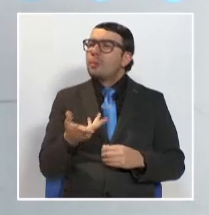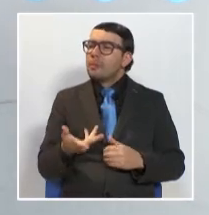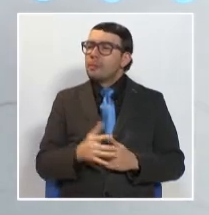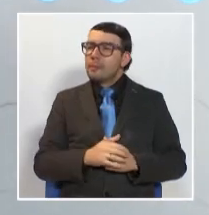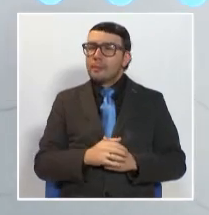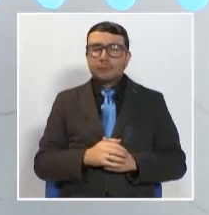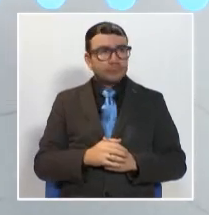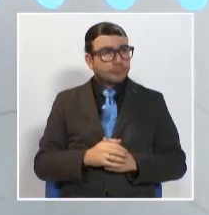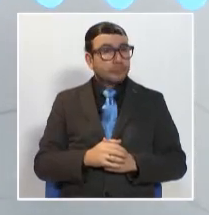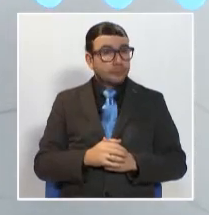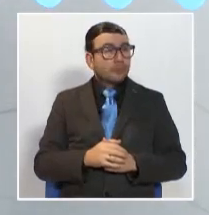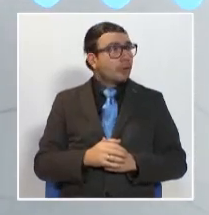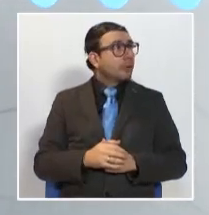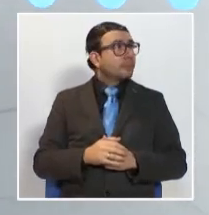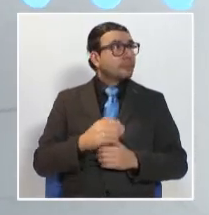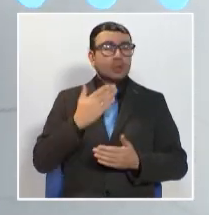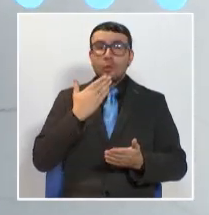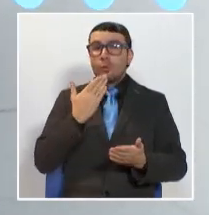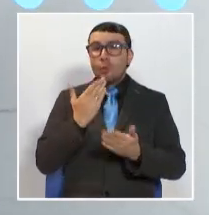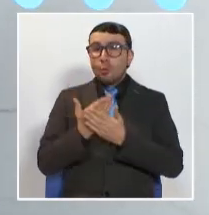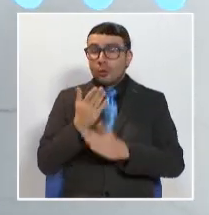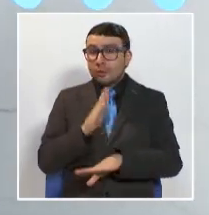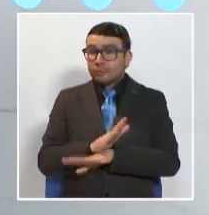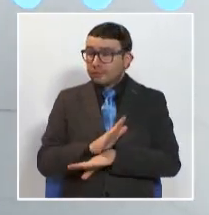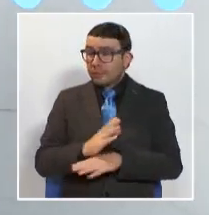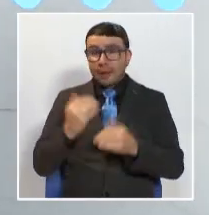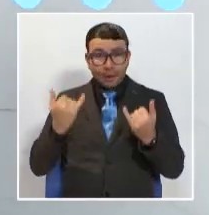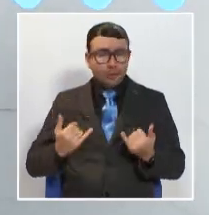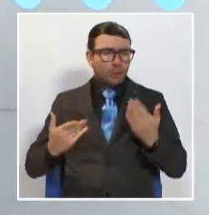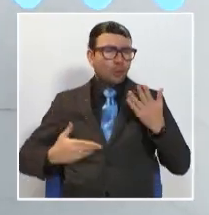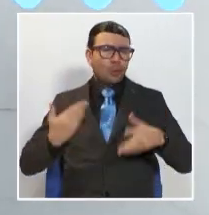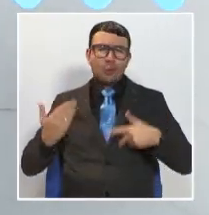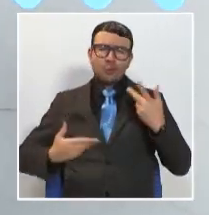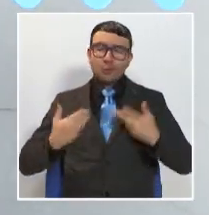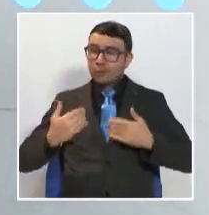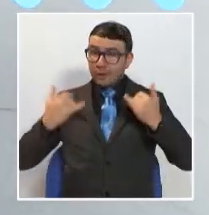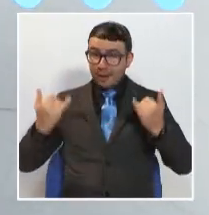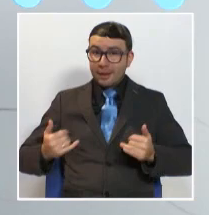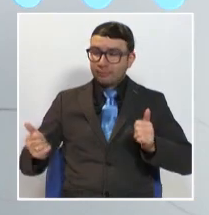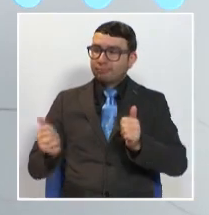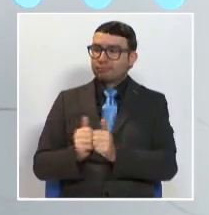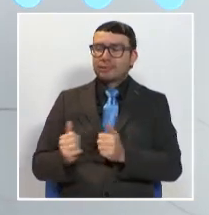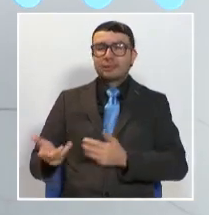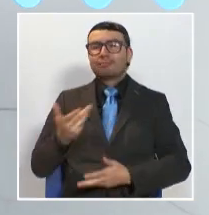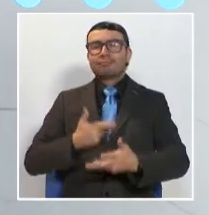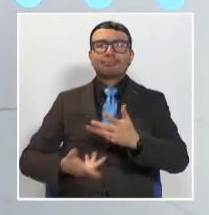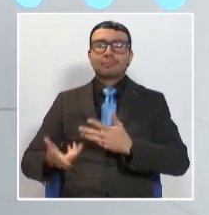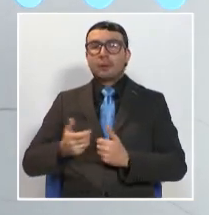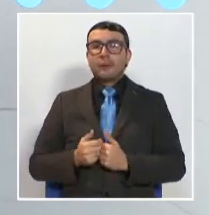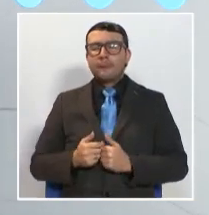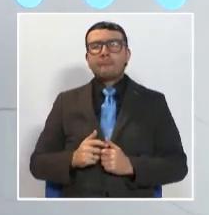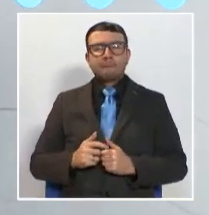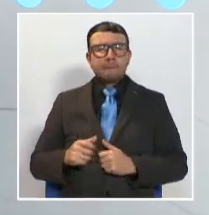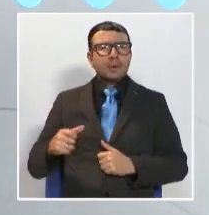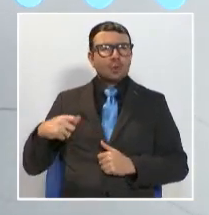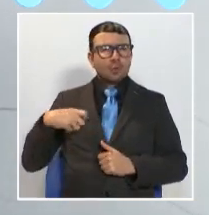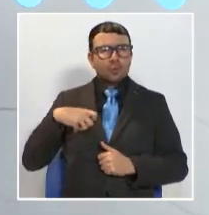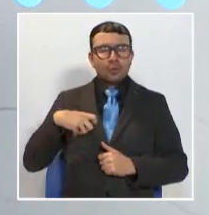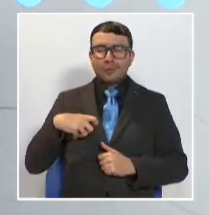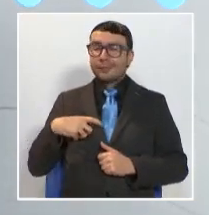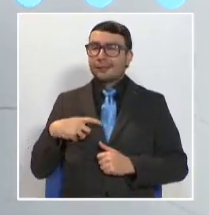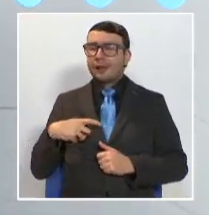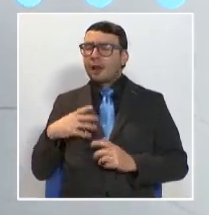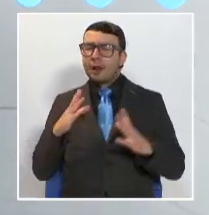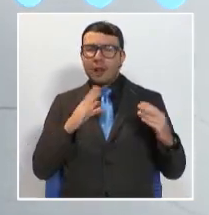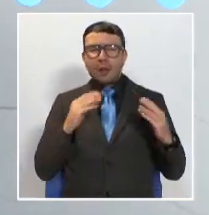Sí, buenas tardes, estamos muy contentos de estar acá con ustedes hoy. Sí, tuvimos la oportunidad de hablar